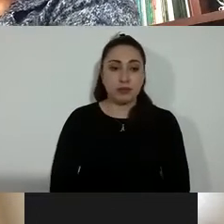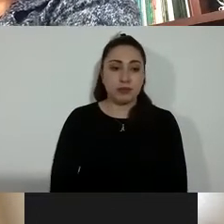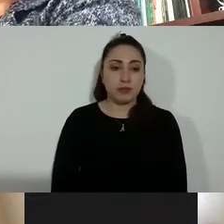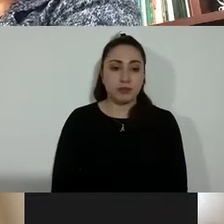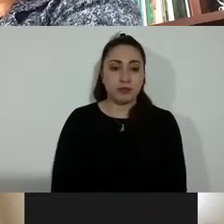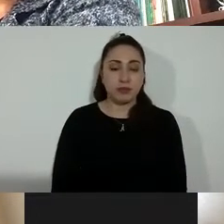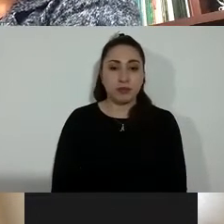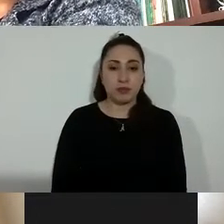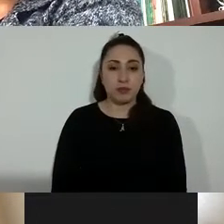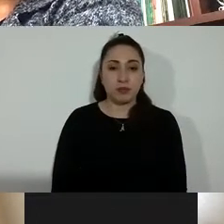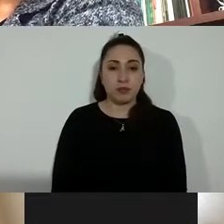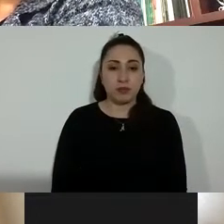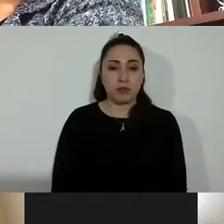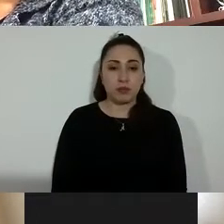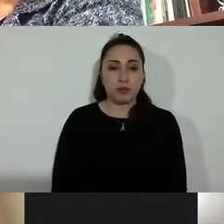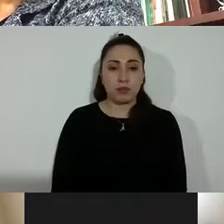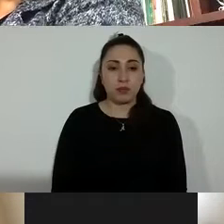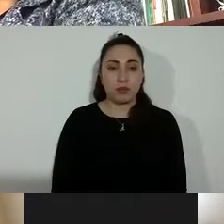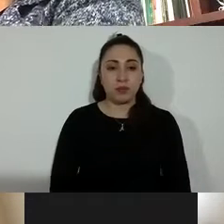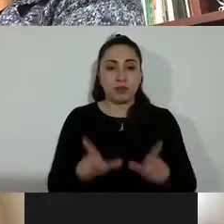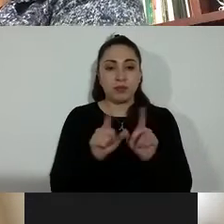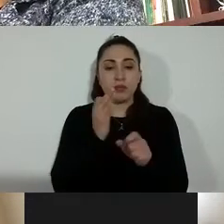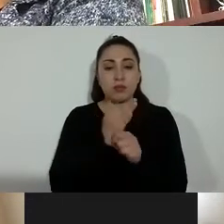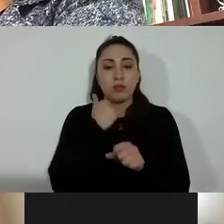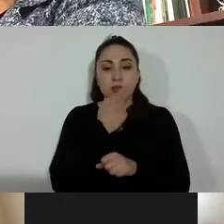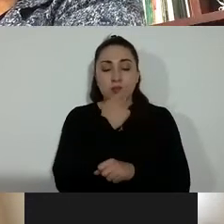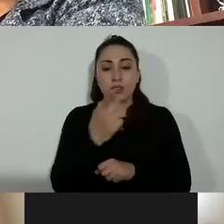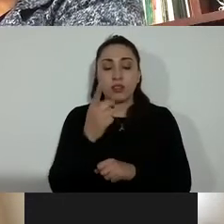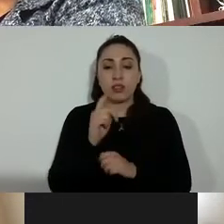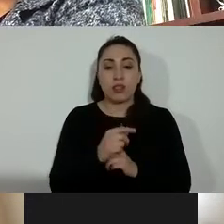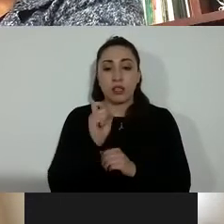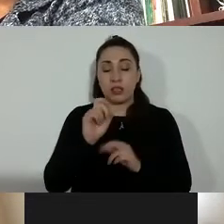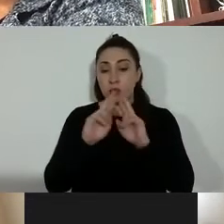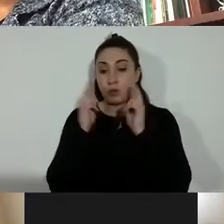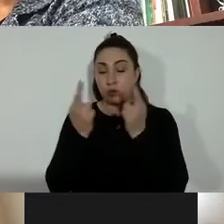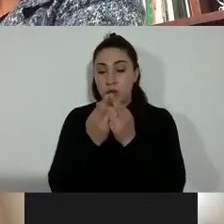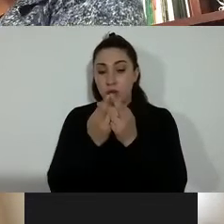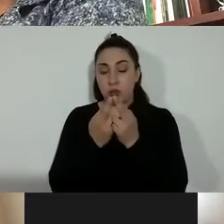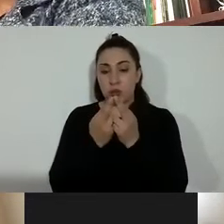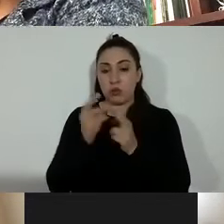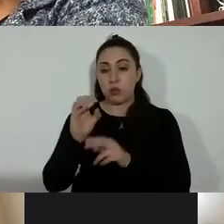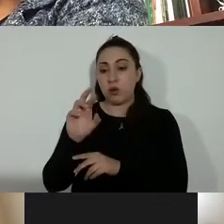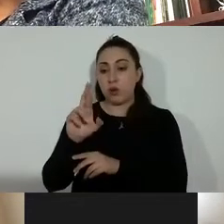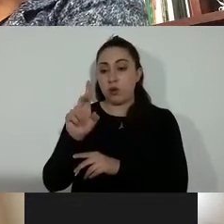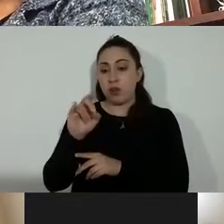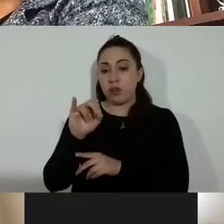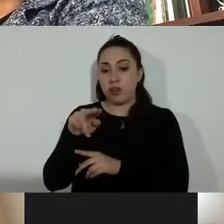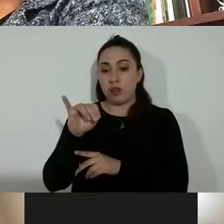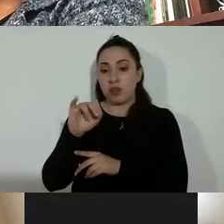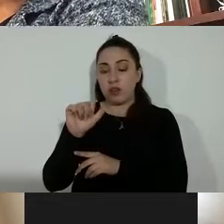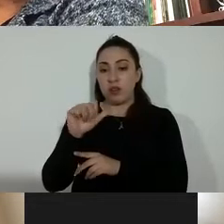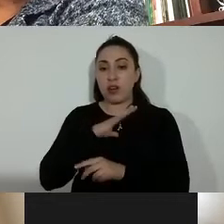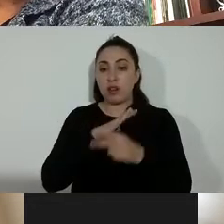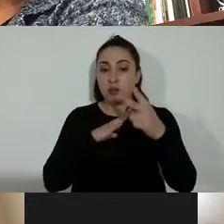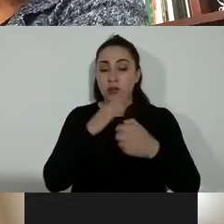gracias, diputado. Diputado, nada más para comentarles, en la sesión ordinaria hay 2 puntos